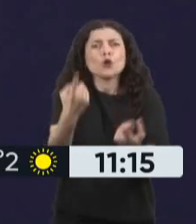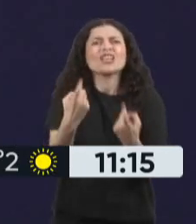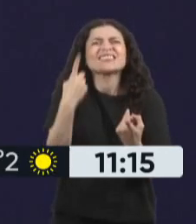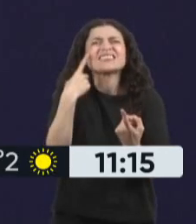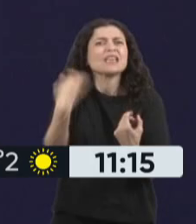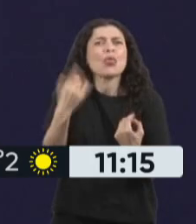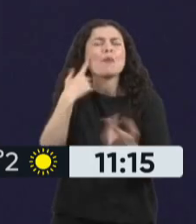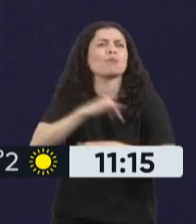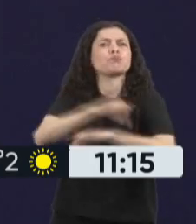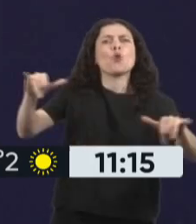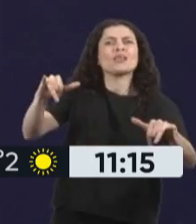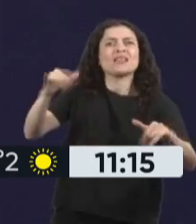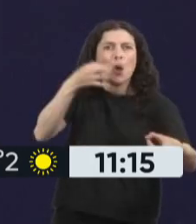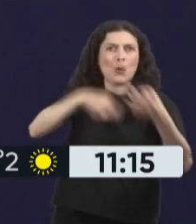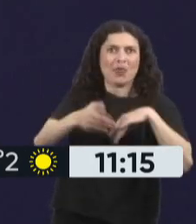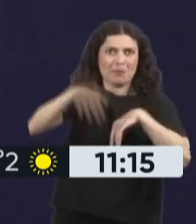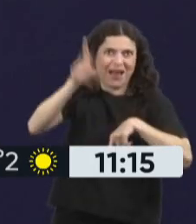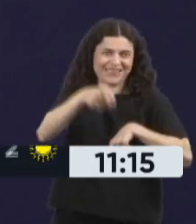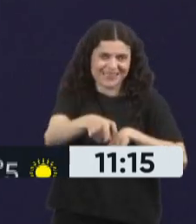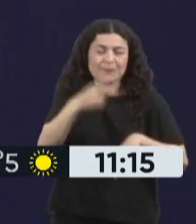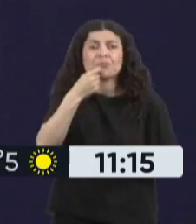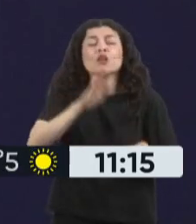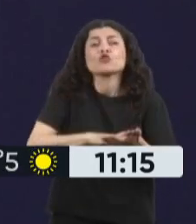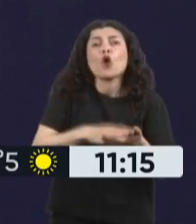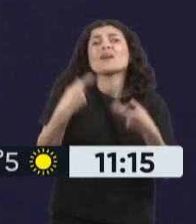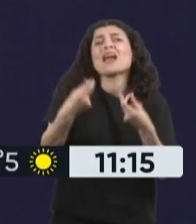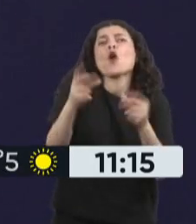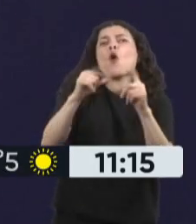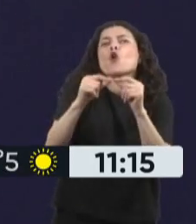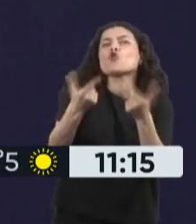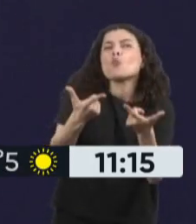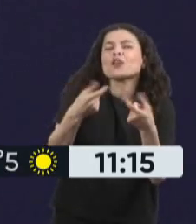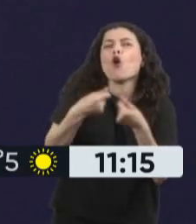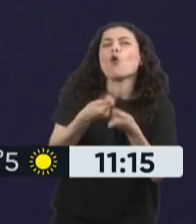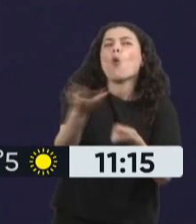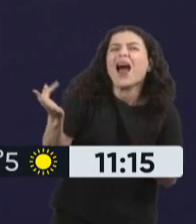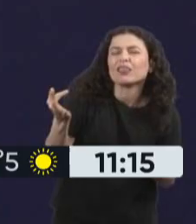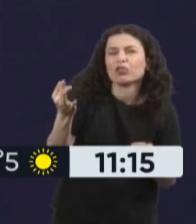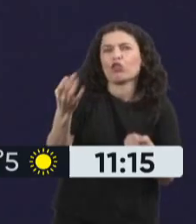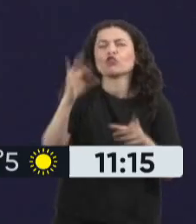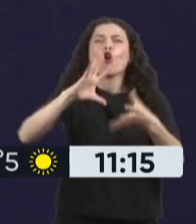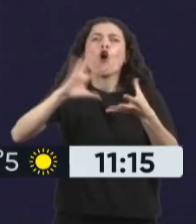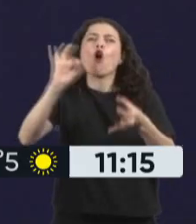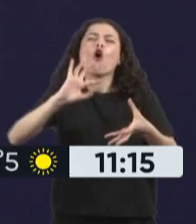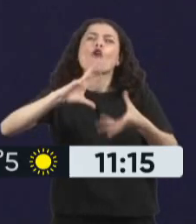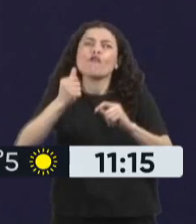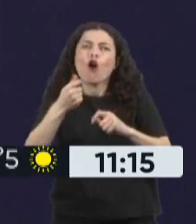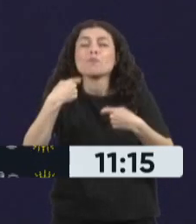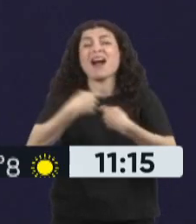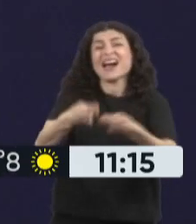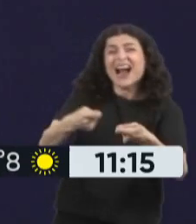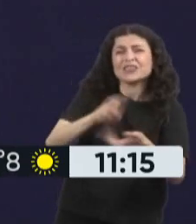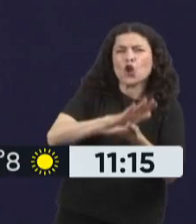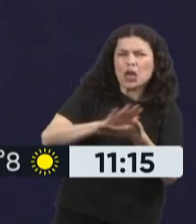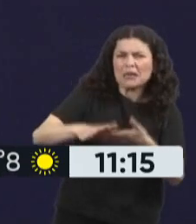publicidad. Ahora, los montos o las cuestiones de transparencia o de eficiencia en eso,